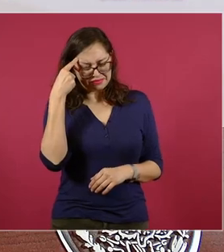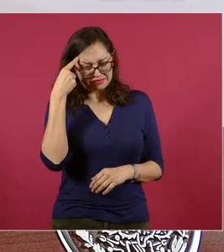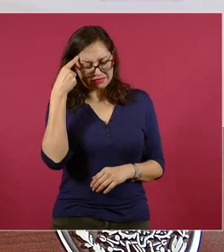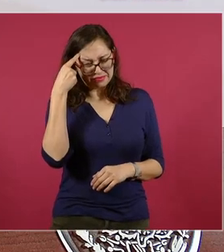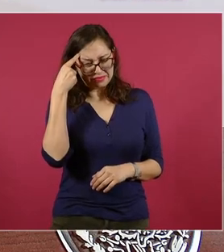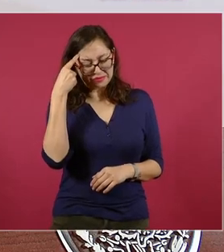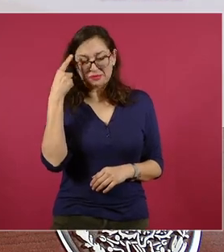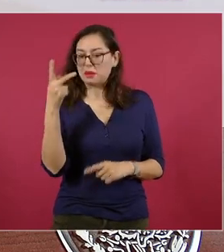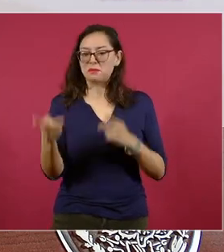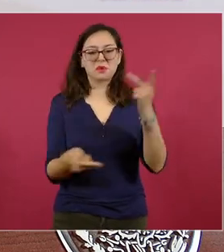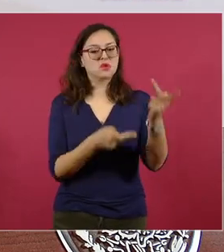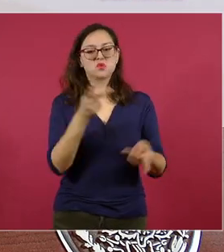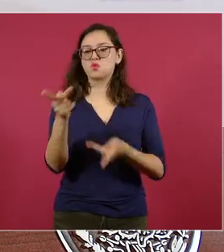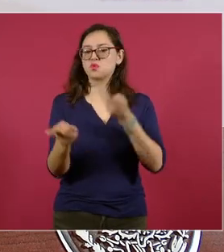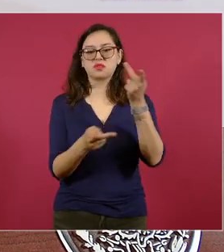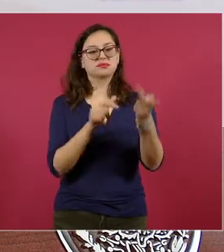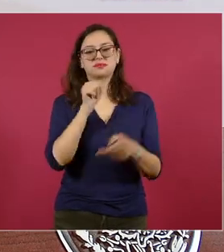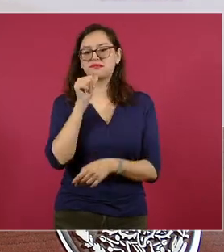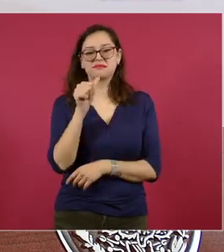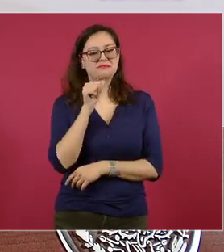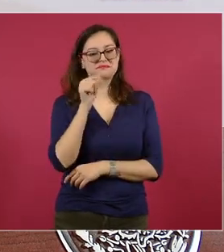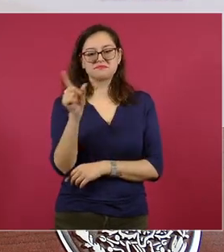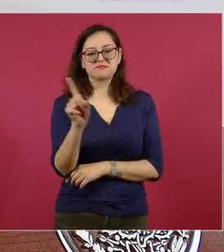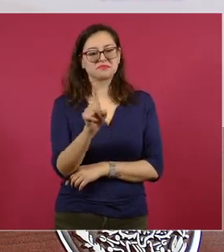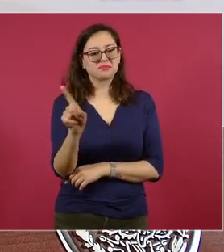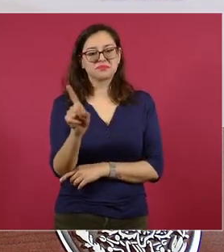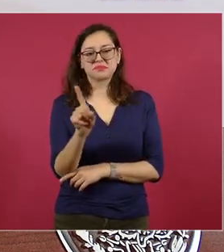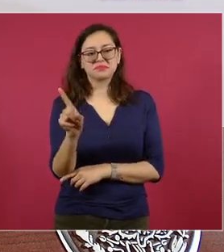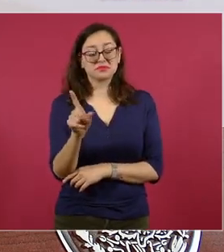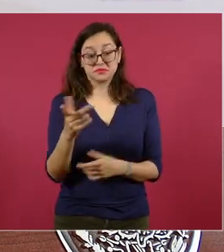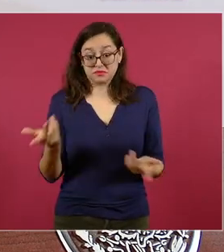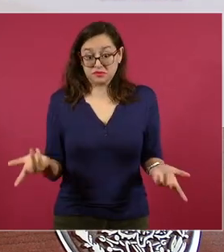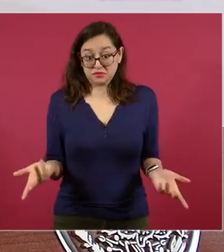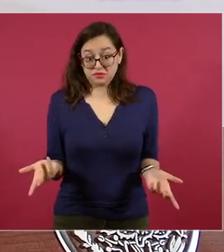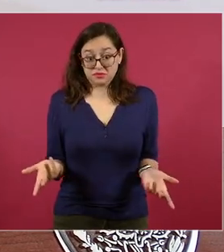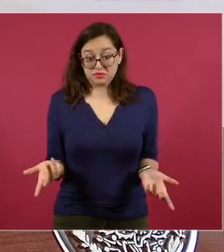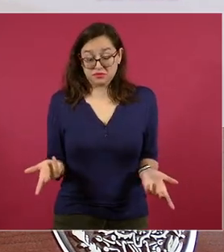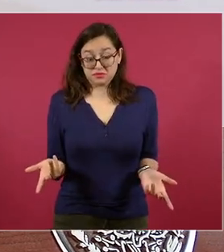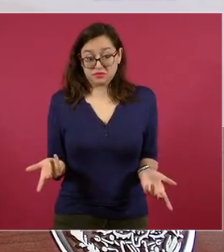no hay preguntas. ¿Sí? Por eso estoy, miren,